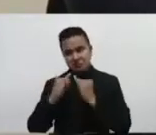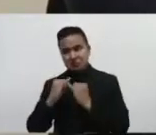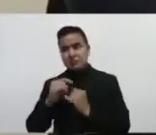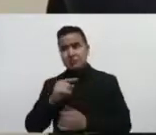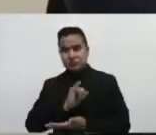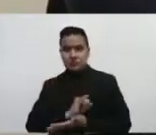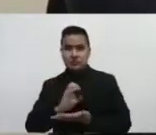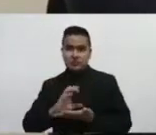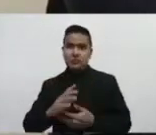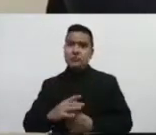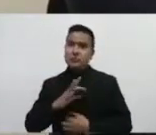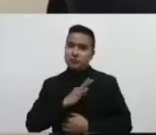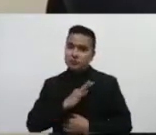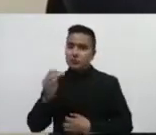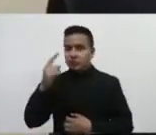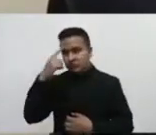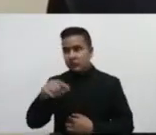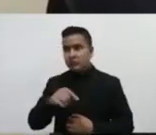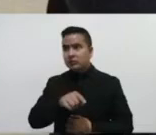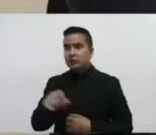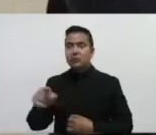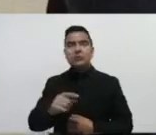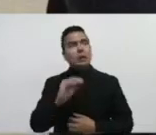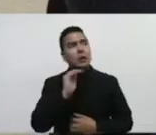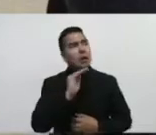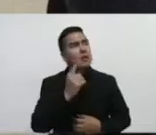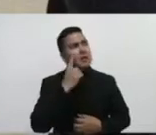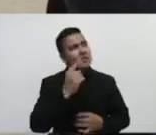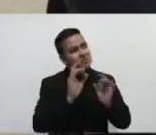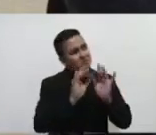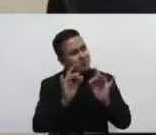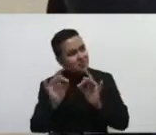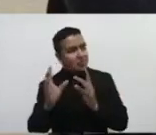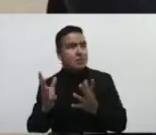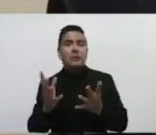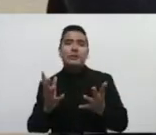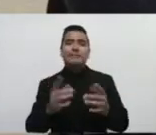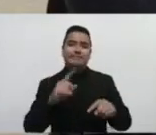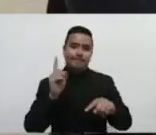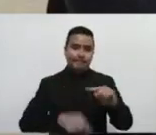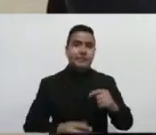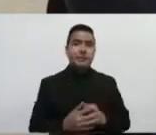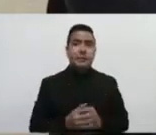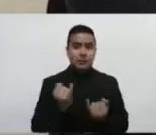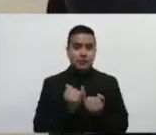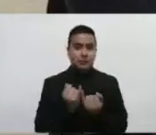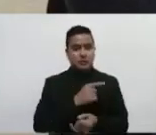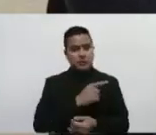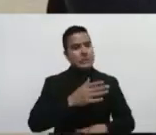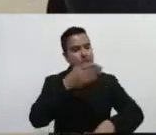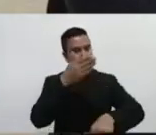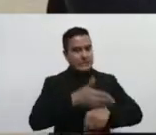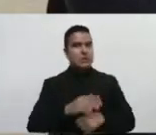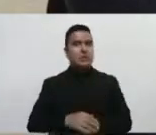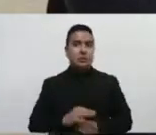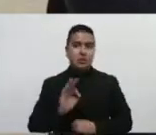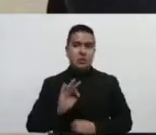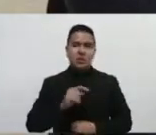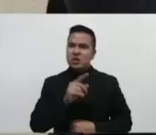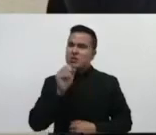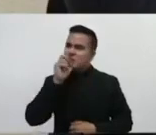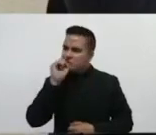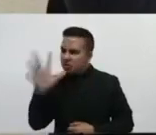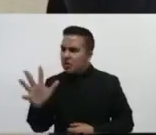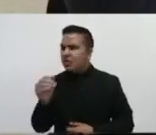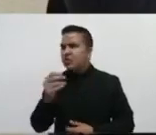además también pueden acudir a nosotras como instituciones electoral a nivel local o nacional para que también se tome algún